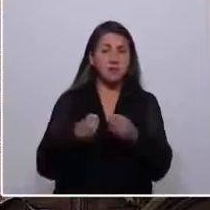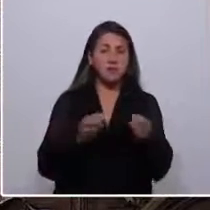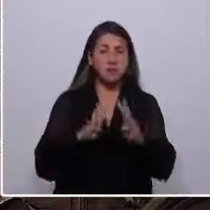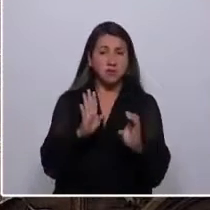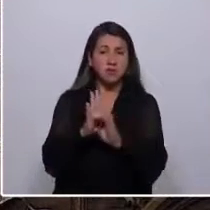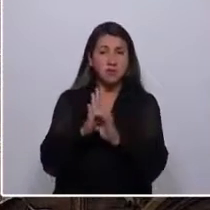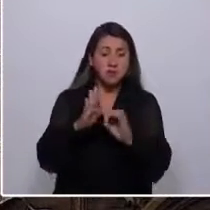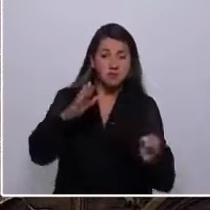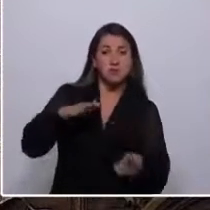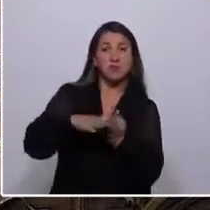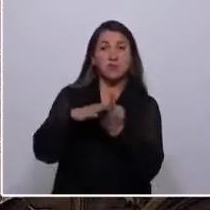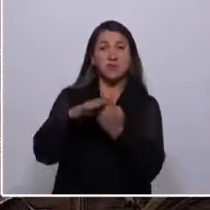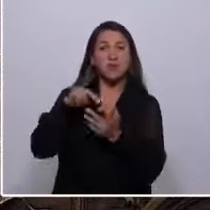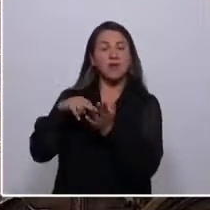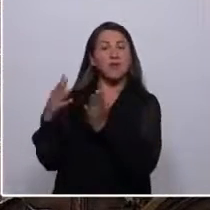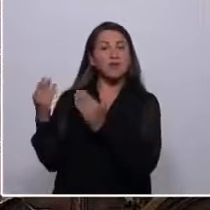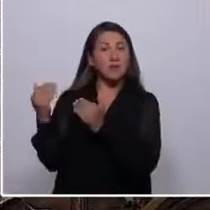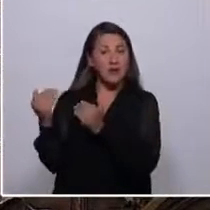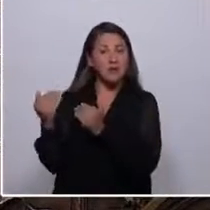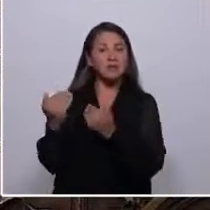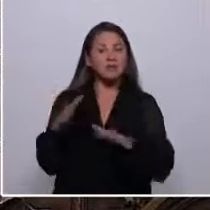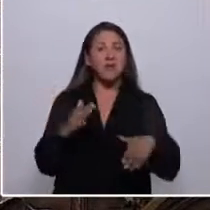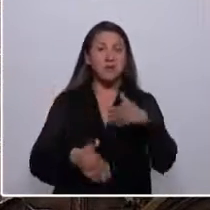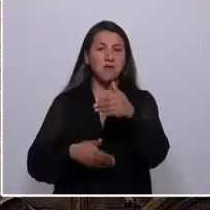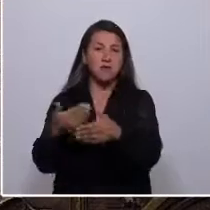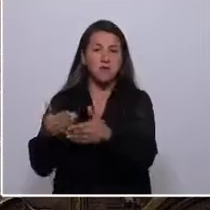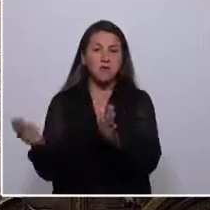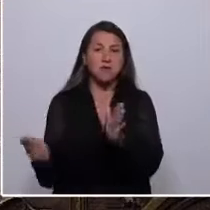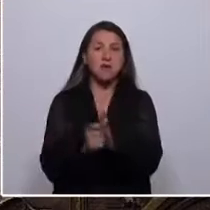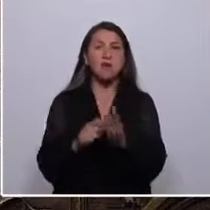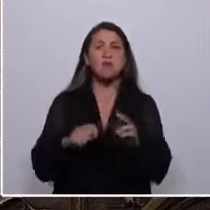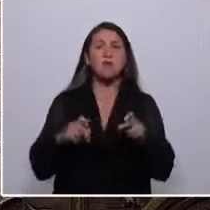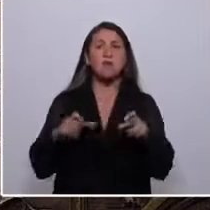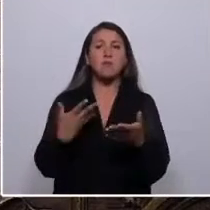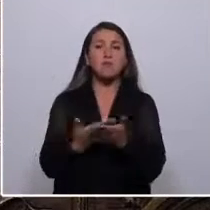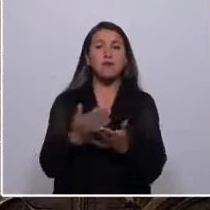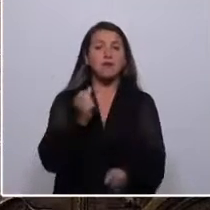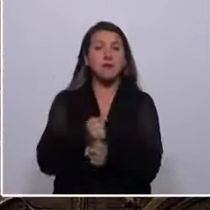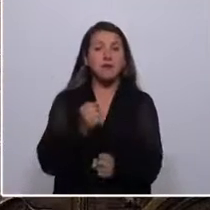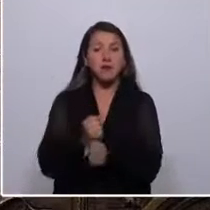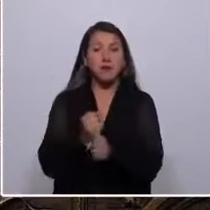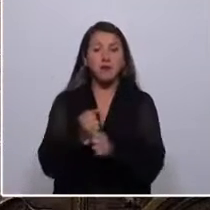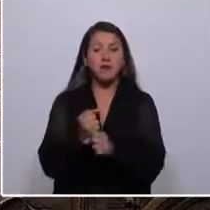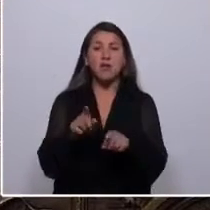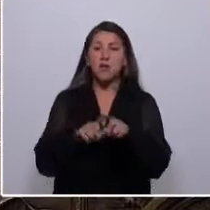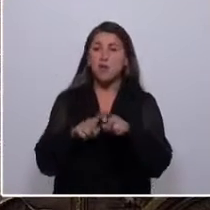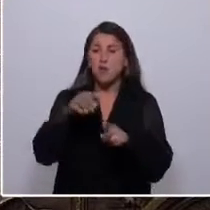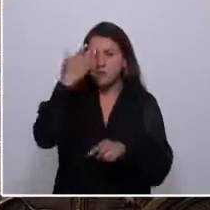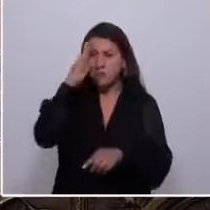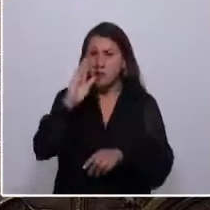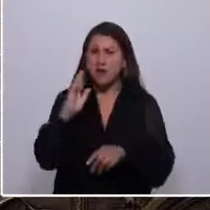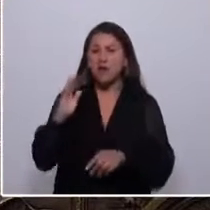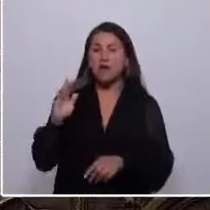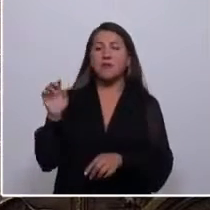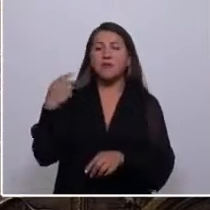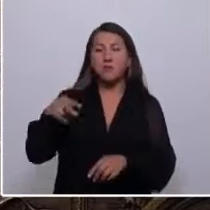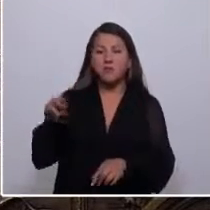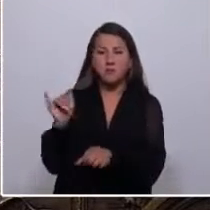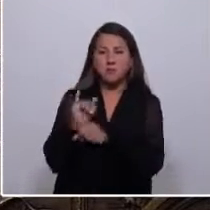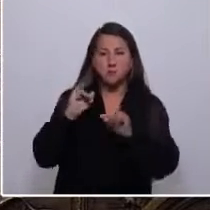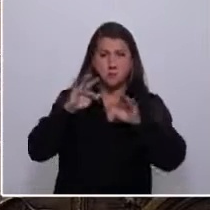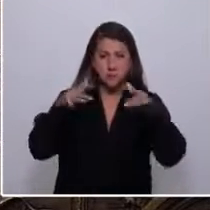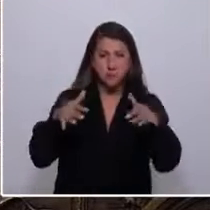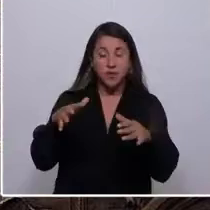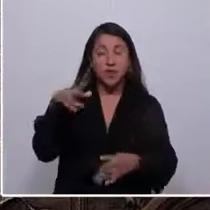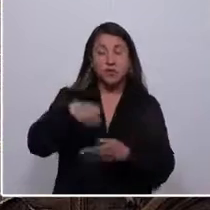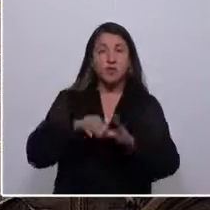una pequeña luz de esperanza y hemos avanzado. Fijamos las bases de nuestro trabajo, contra mucha mala propaganda. Dentro de la Convención